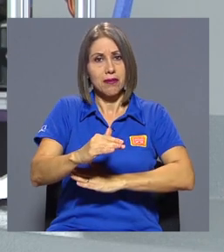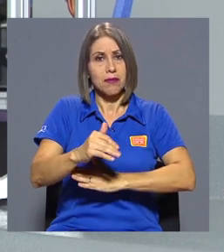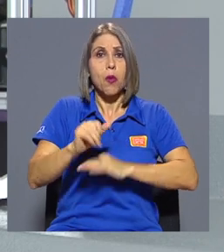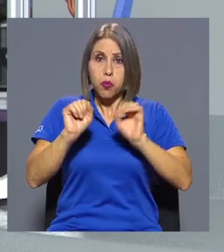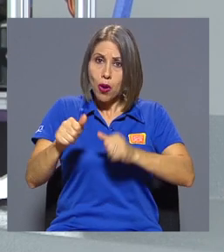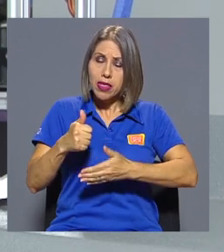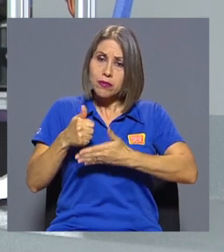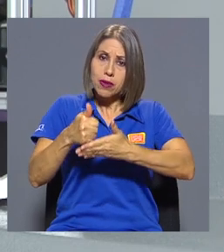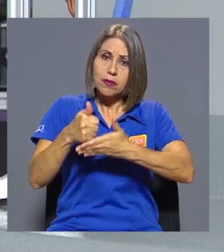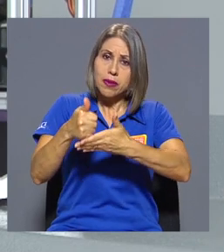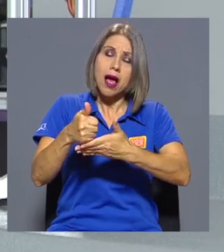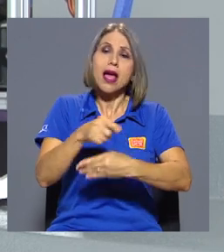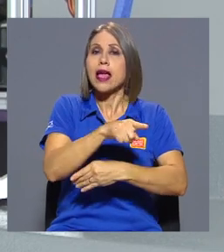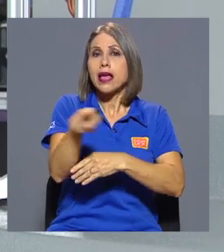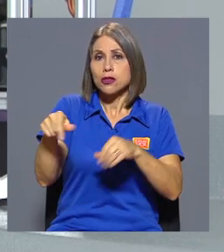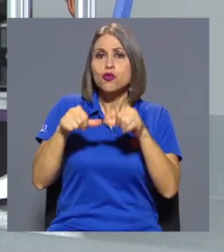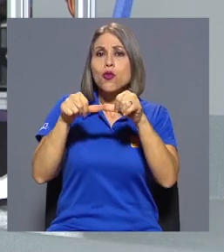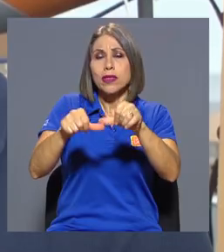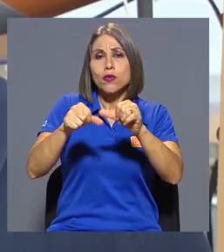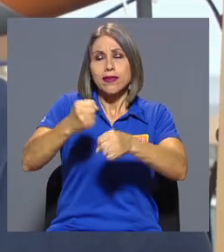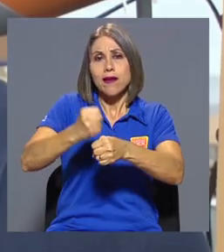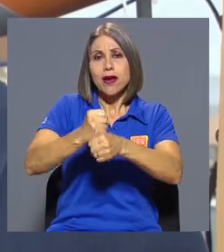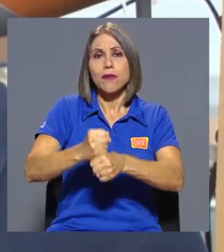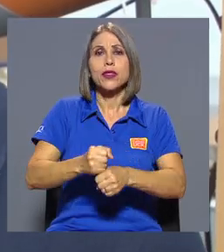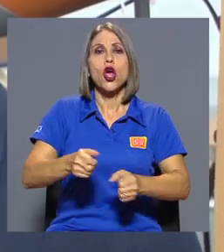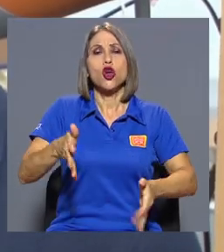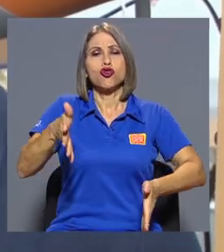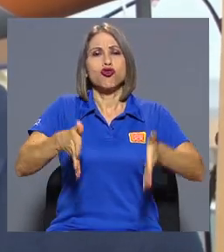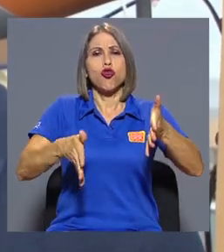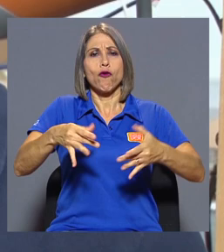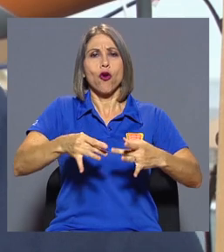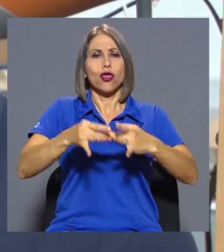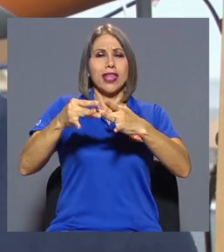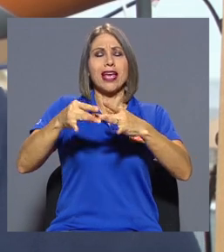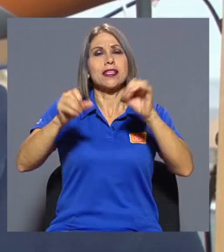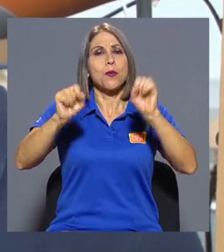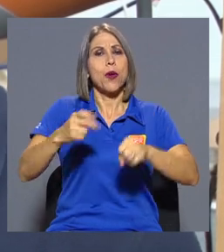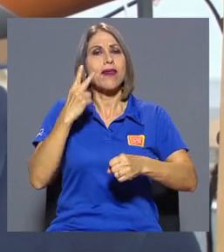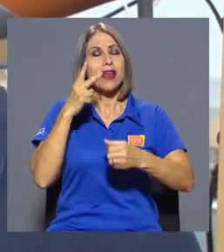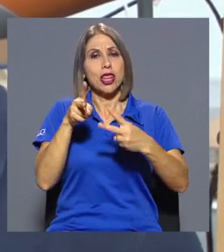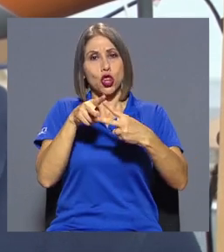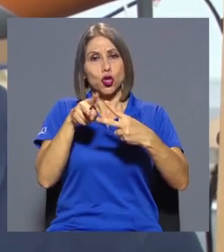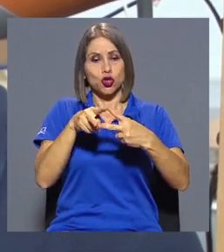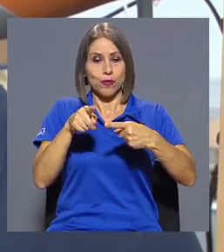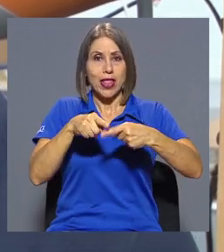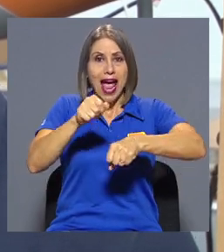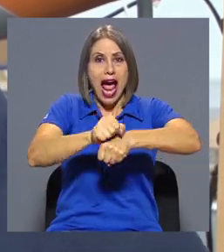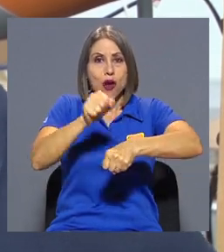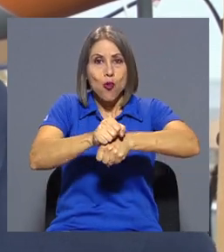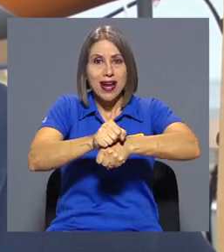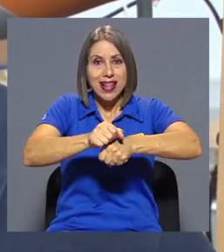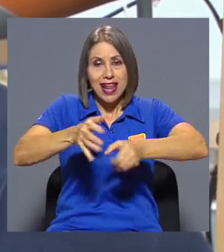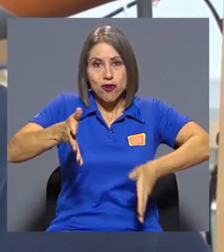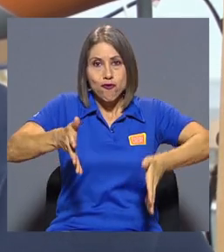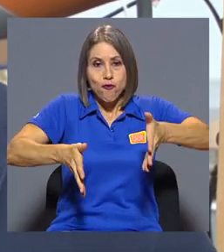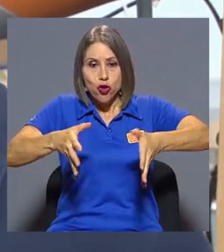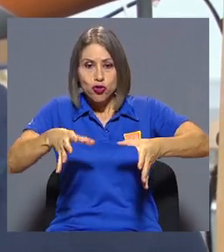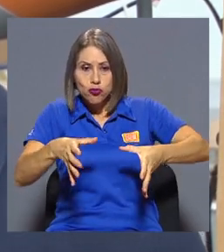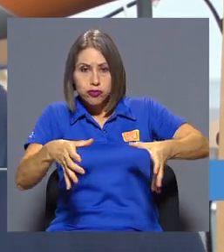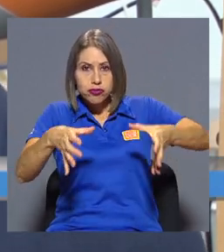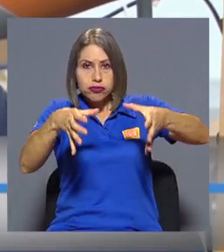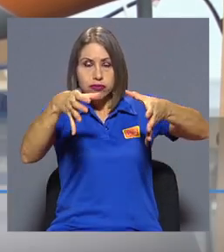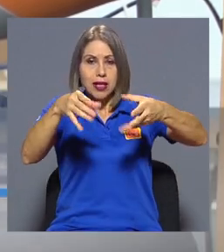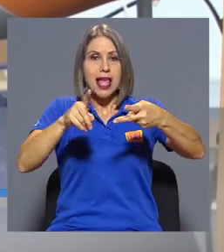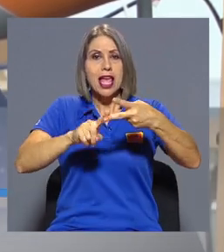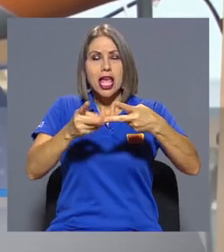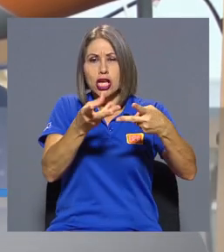mantenerse y que puedan trabajar. La robótica se puede ir más o menos en dos partes. Está la parte de hardware, que es el cuerpo del robot, y la